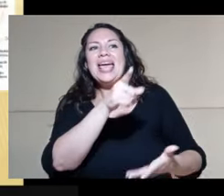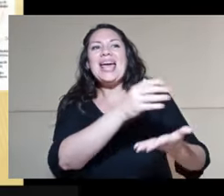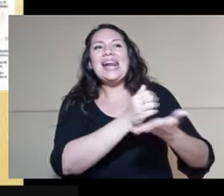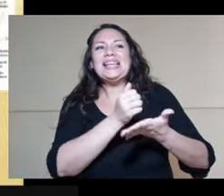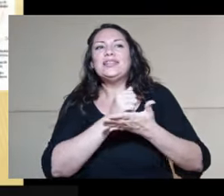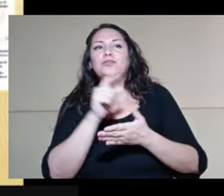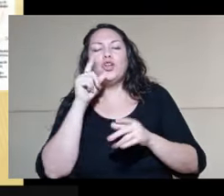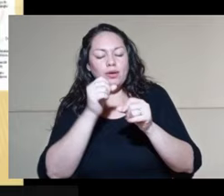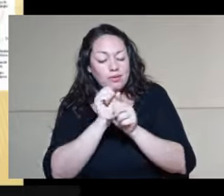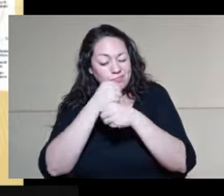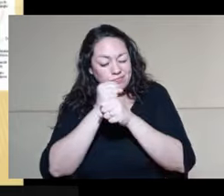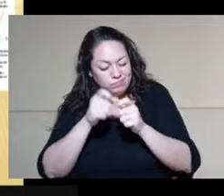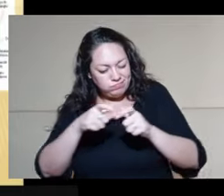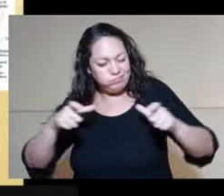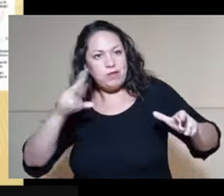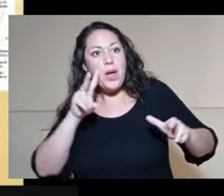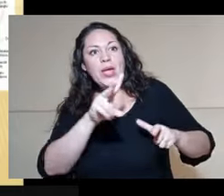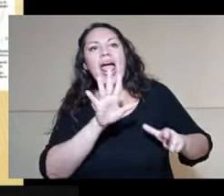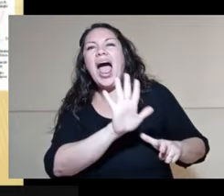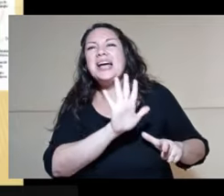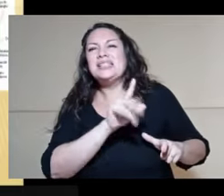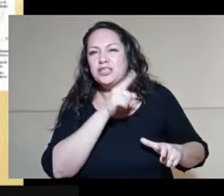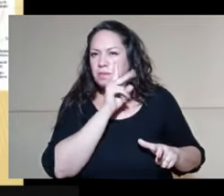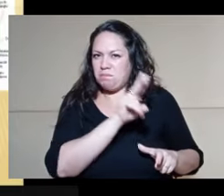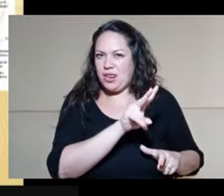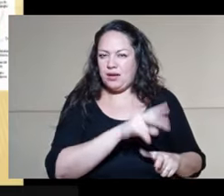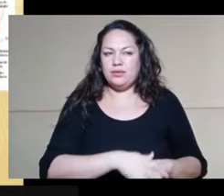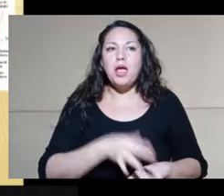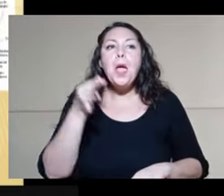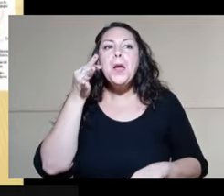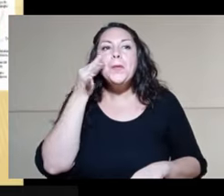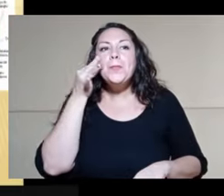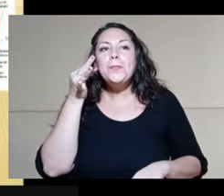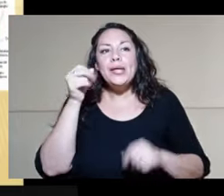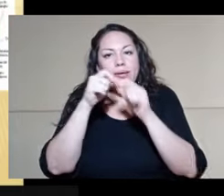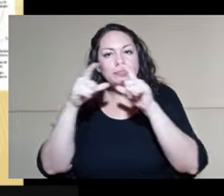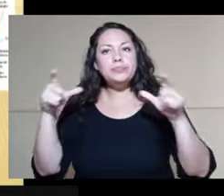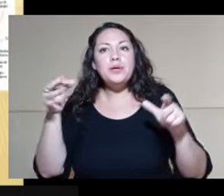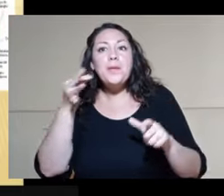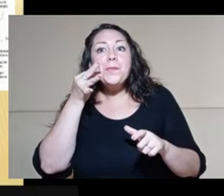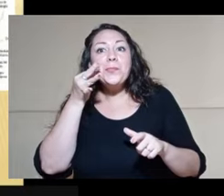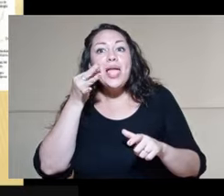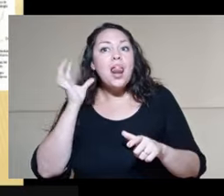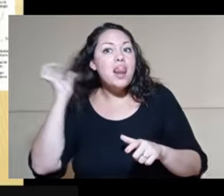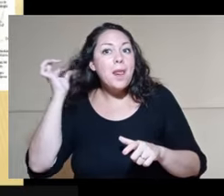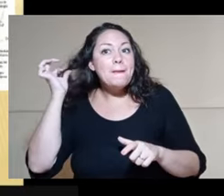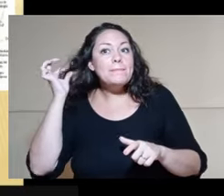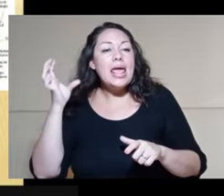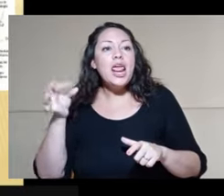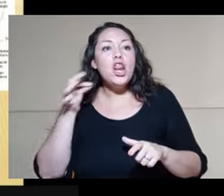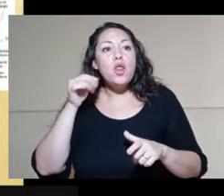Fíjense, estos son receptores, ¿ven? Así son los receptores, así se ven al microscopio. ¿Ah? Fíjense, esta es la piel, de la parte